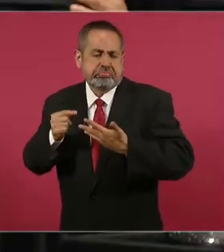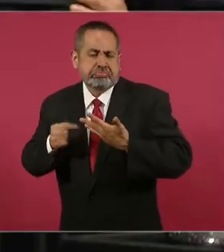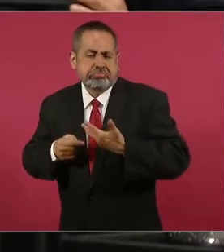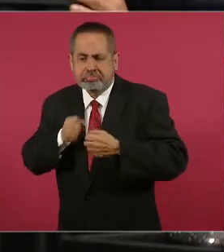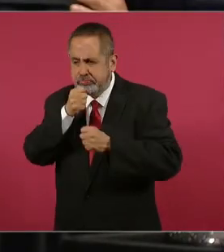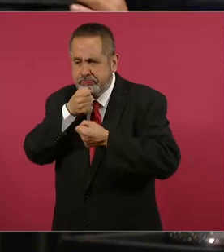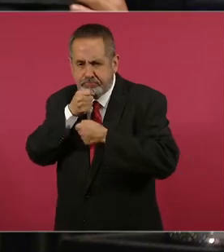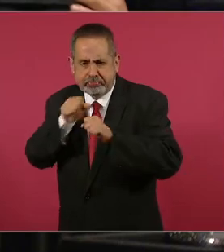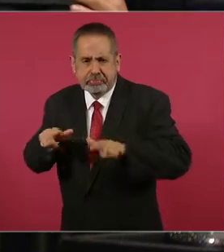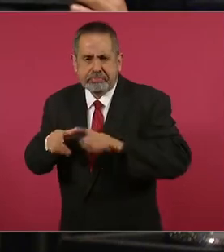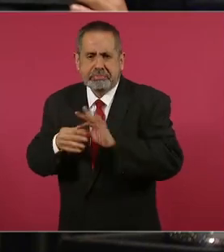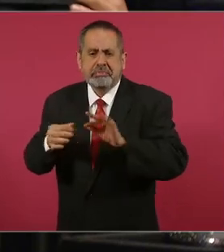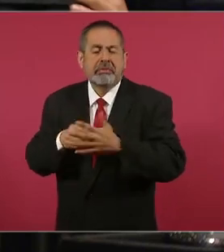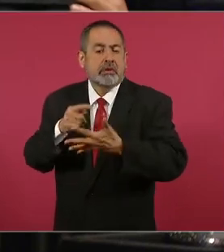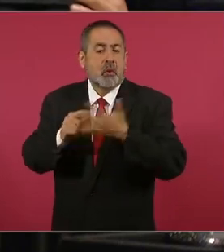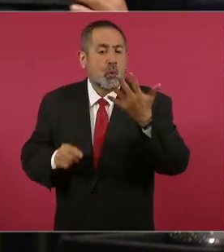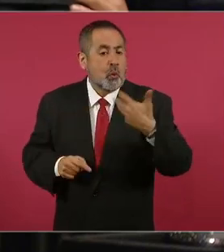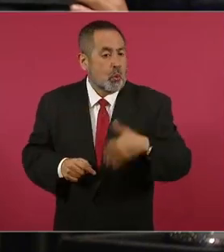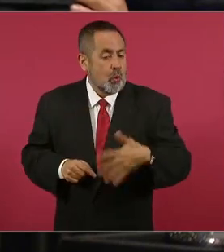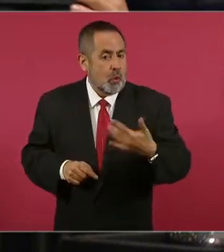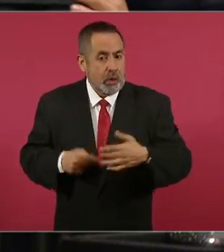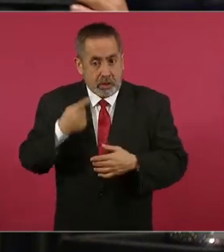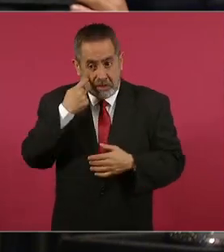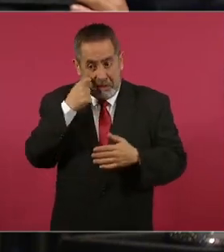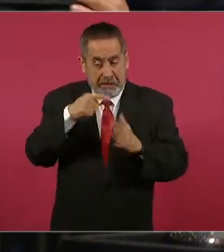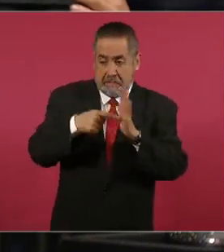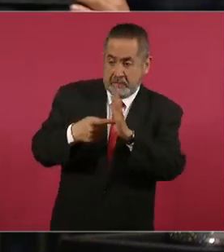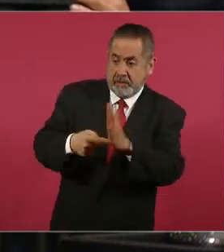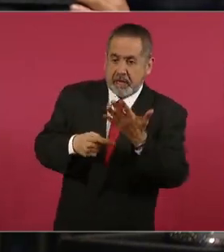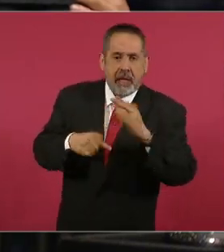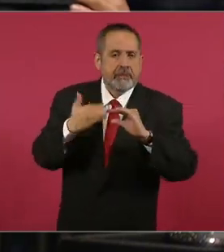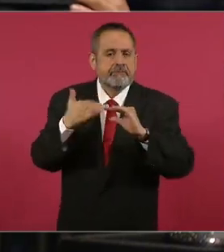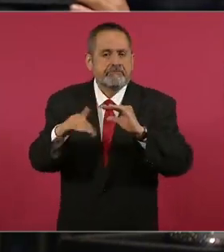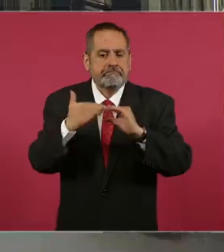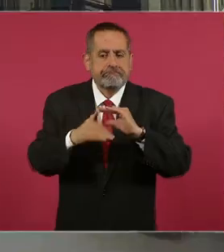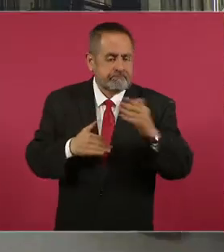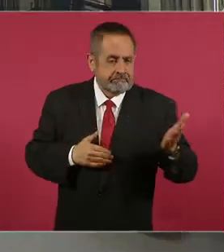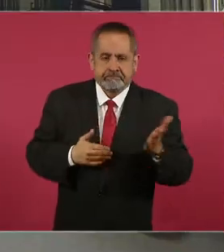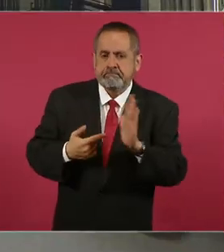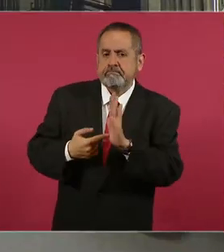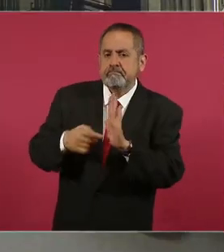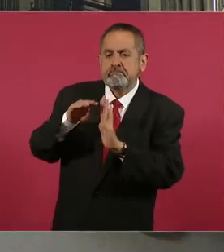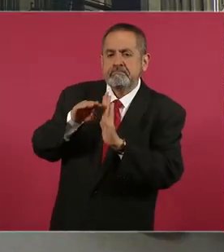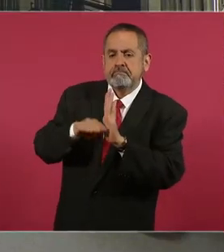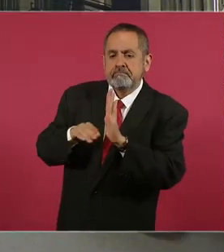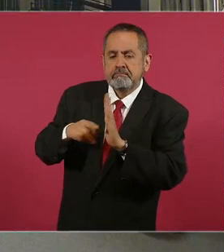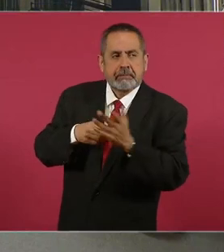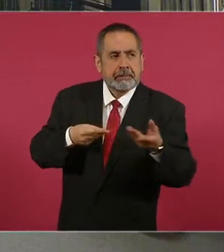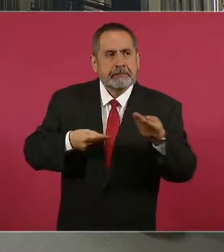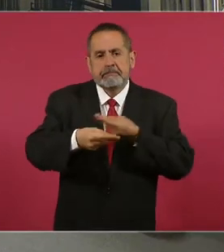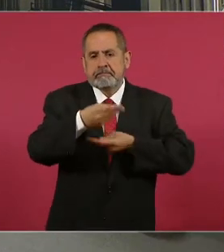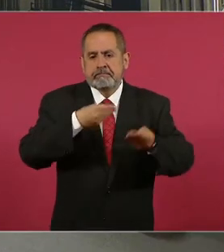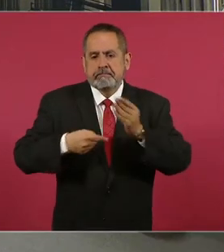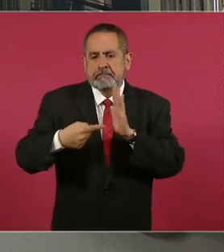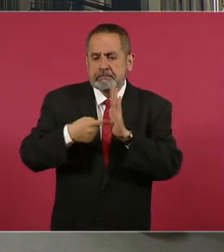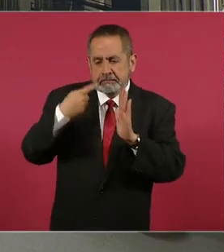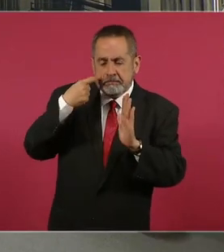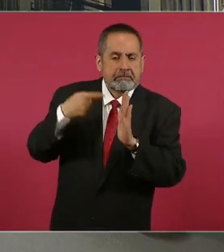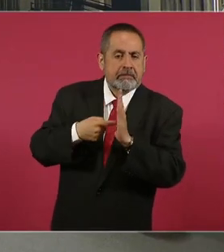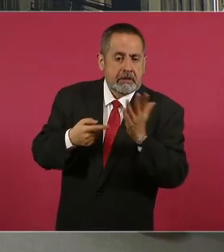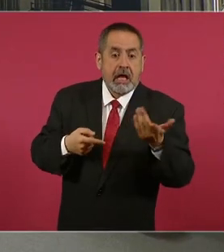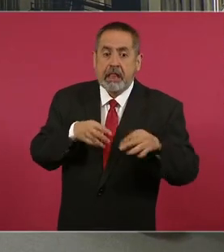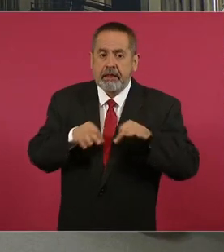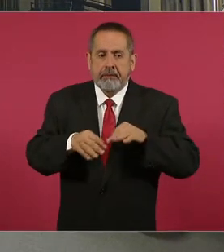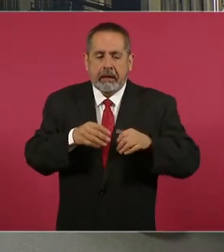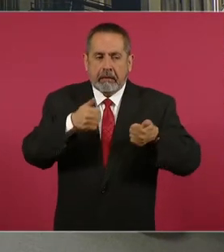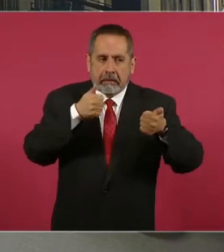pues mostrando también algunas de las transacciones, algunos de los correos electrónicos que se intercambiaban, a la par que él trabajaba para